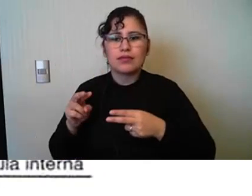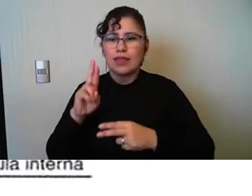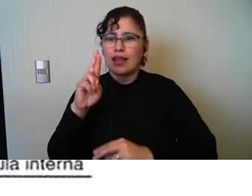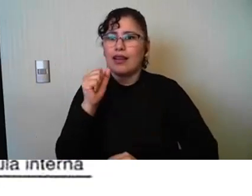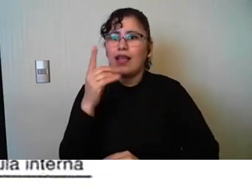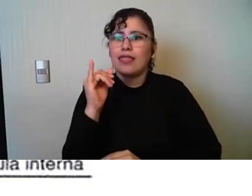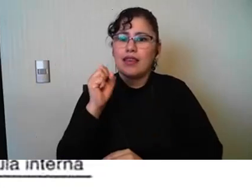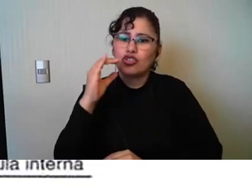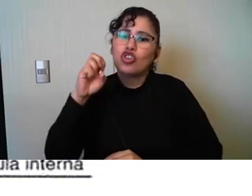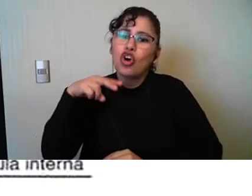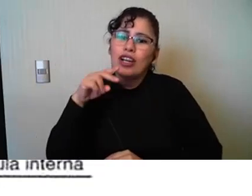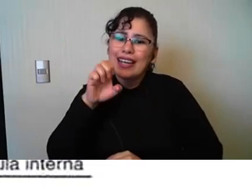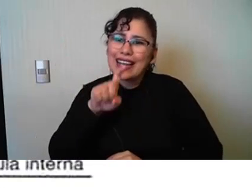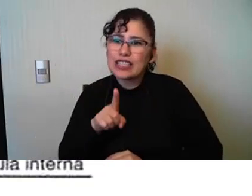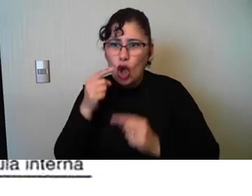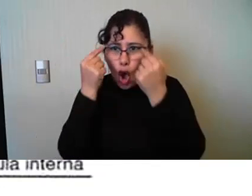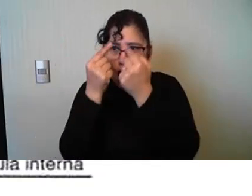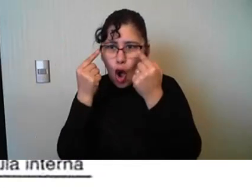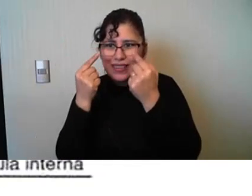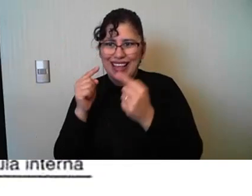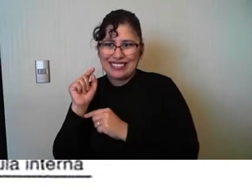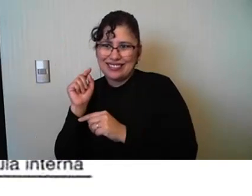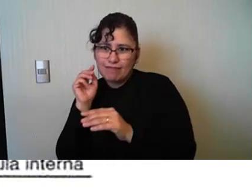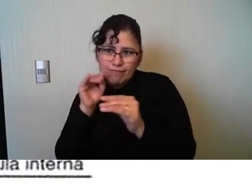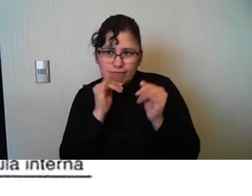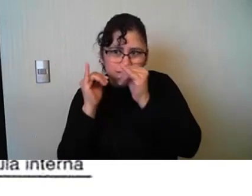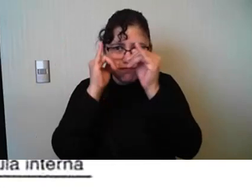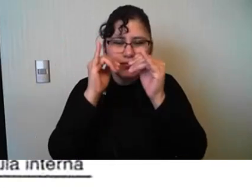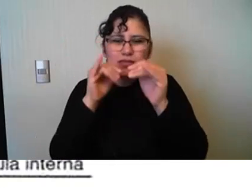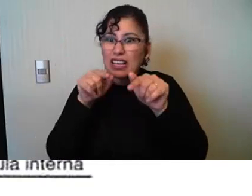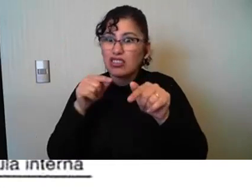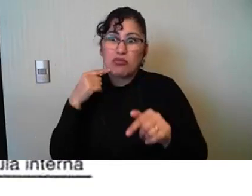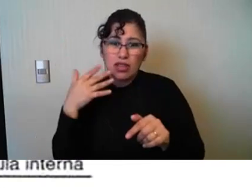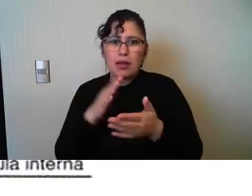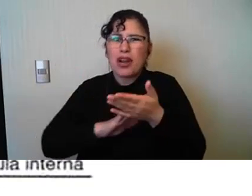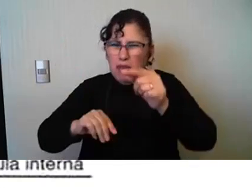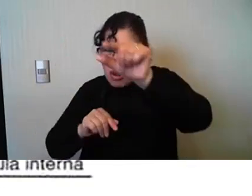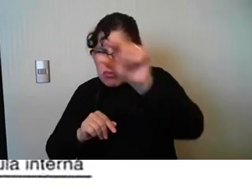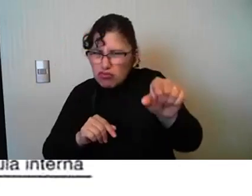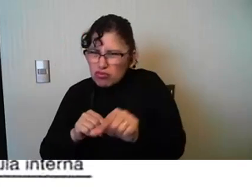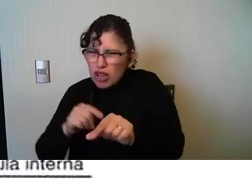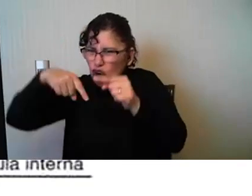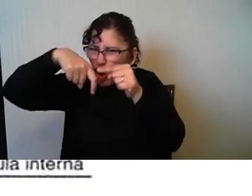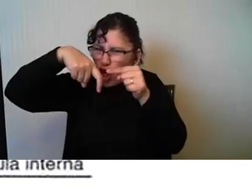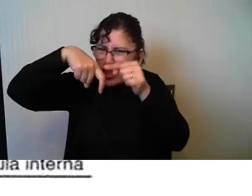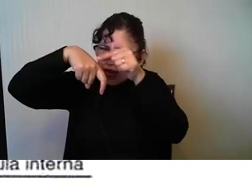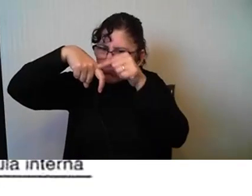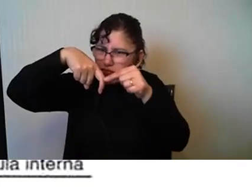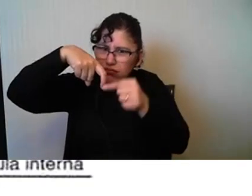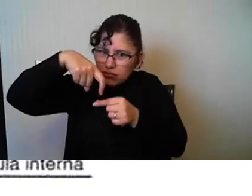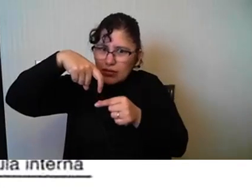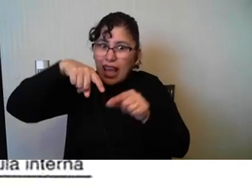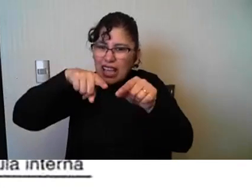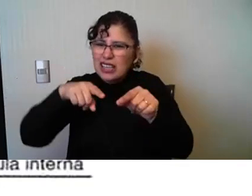vía óptica. ¿Qué importancia tiene? Alteraciones a este nivel alterarán estas vías a